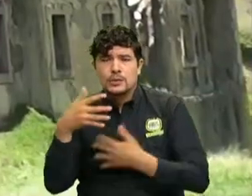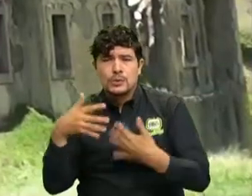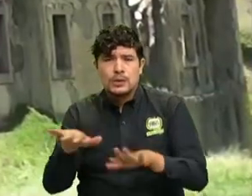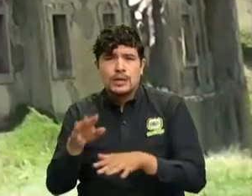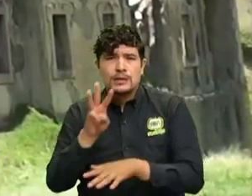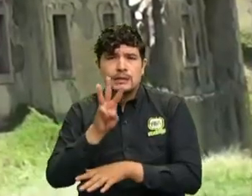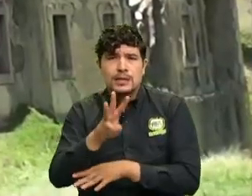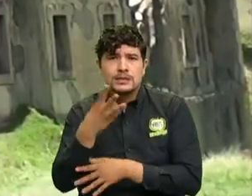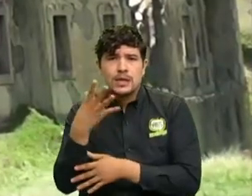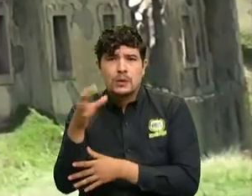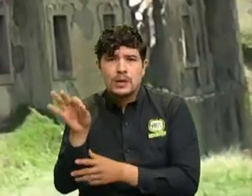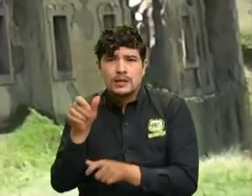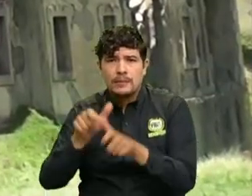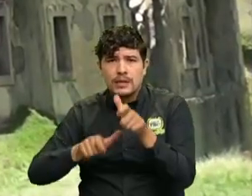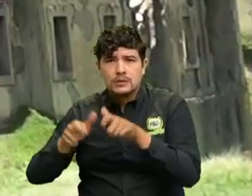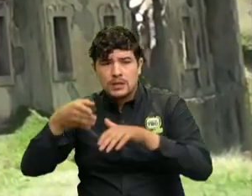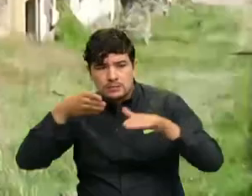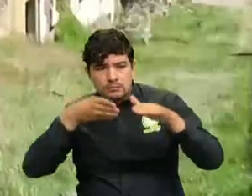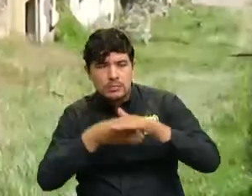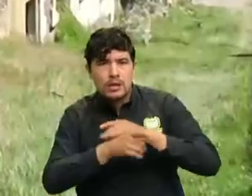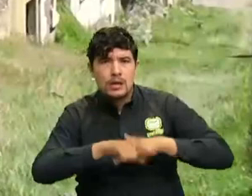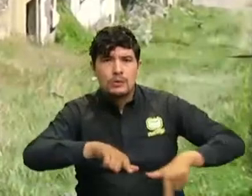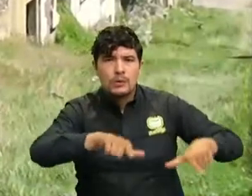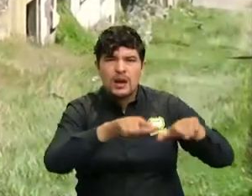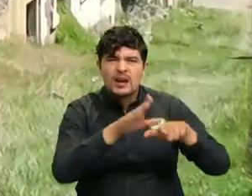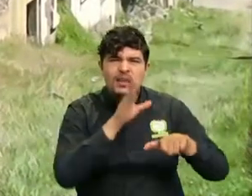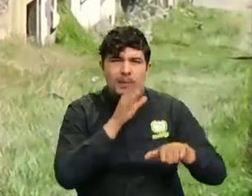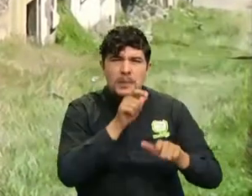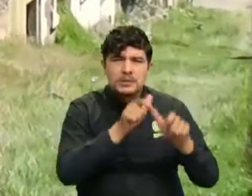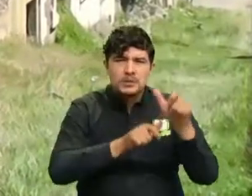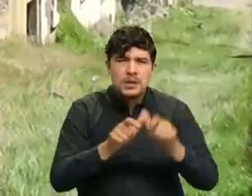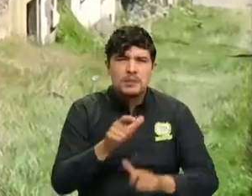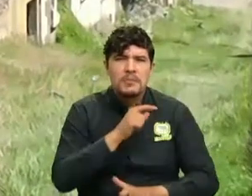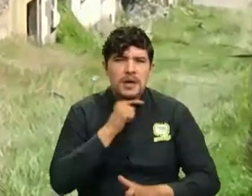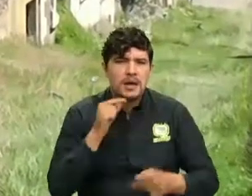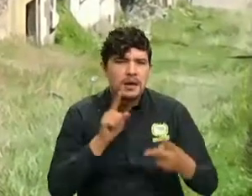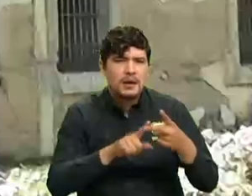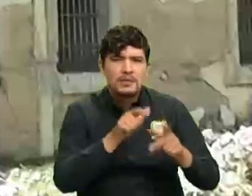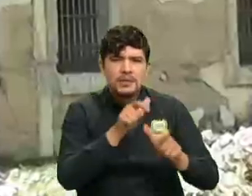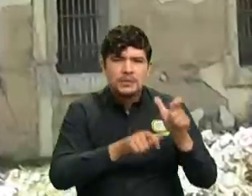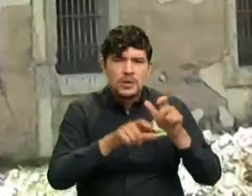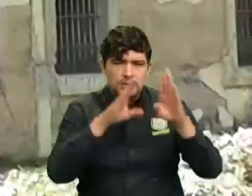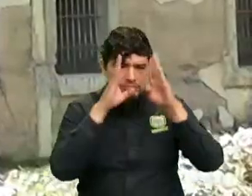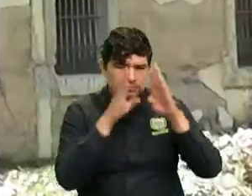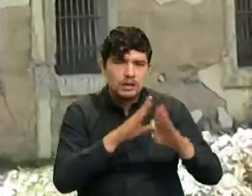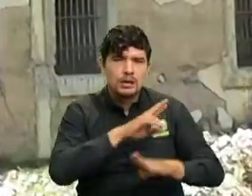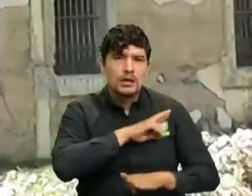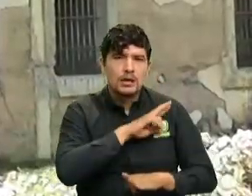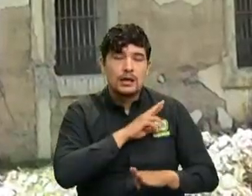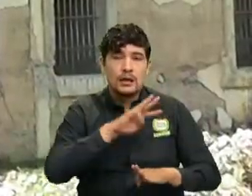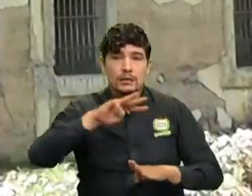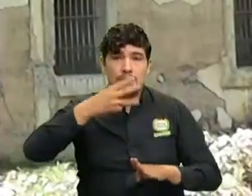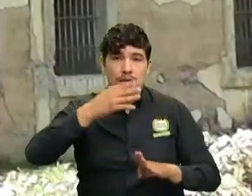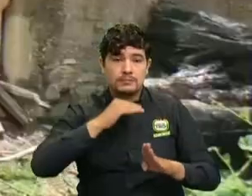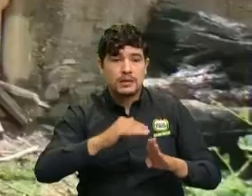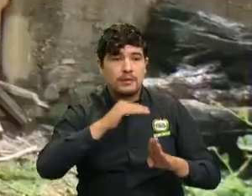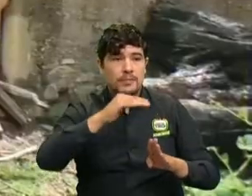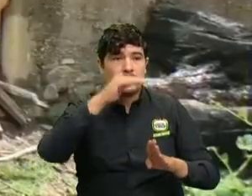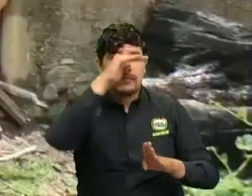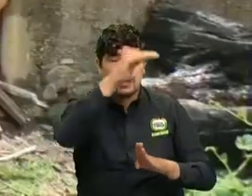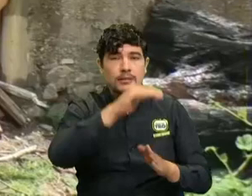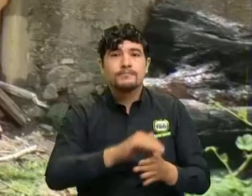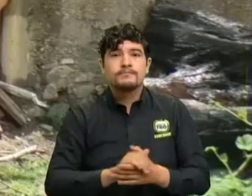350 personas entre seminaristas misioneros y personal de servicio contaba con tres niveles capilla